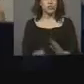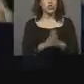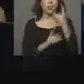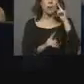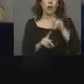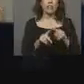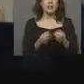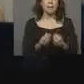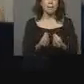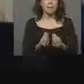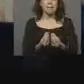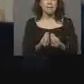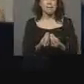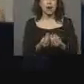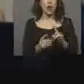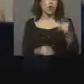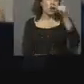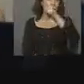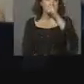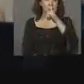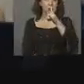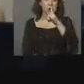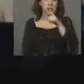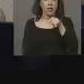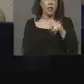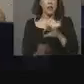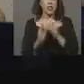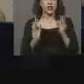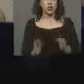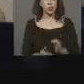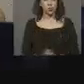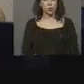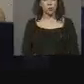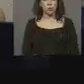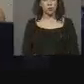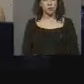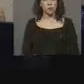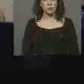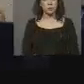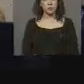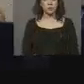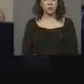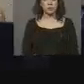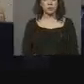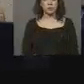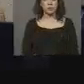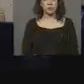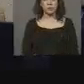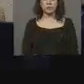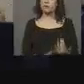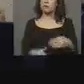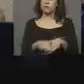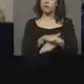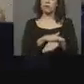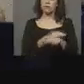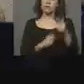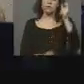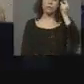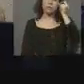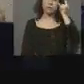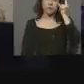evitar vacíos o la impunidad de dichas conductas. Presidente, es indispensable entonces